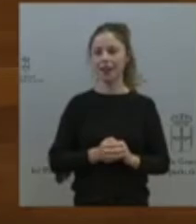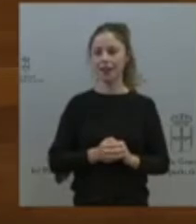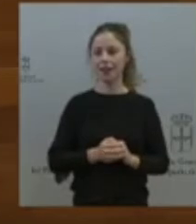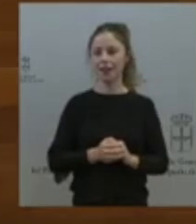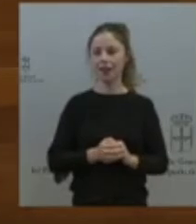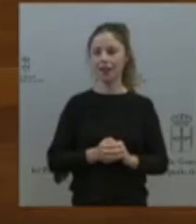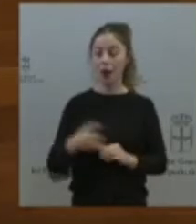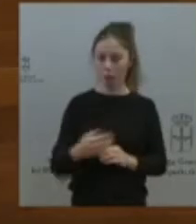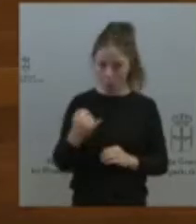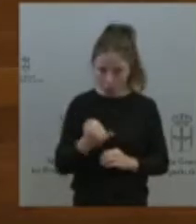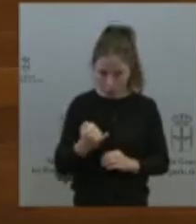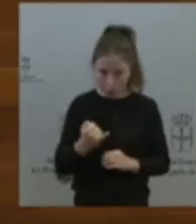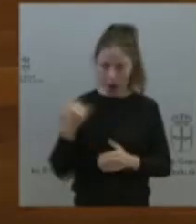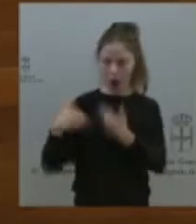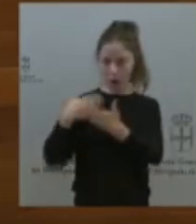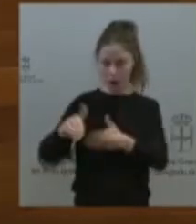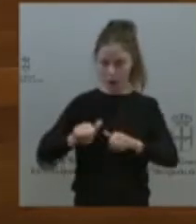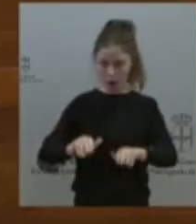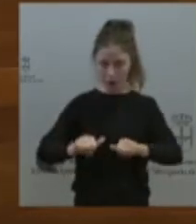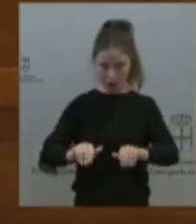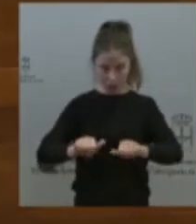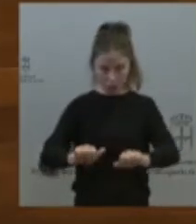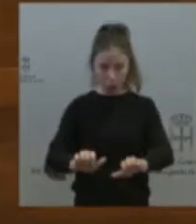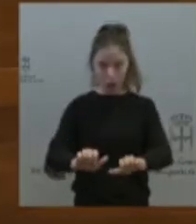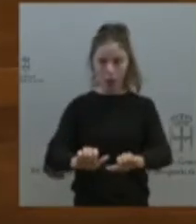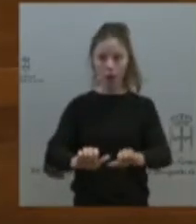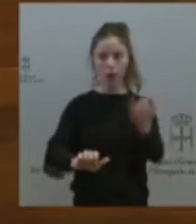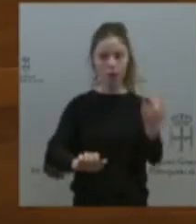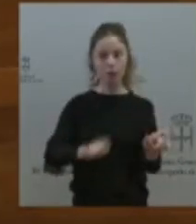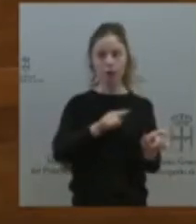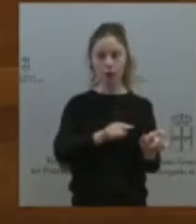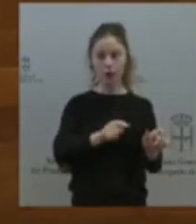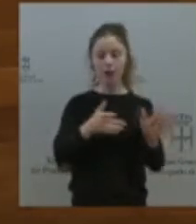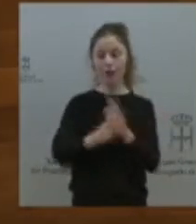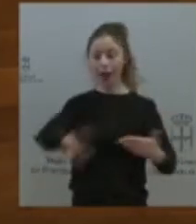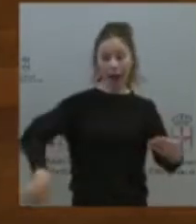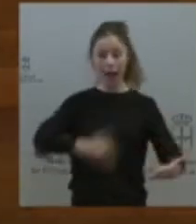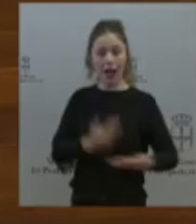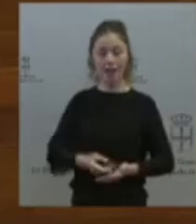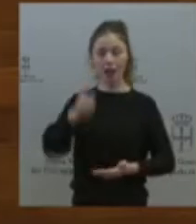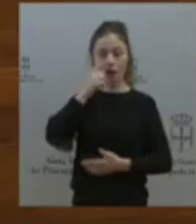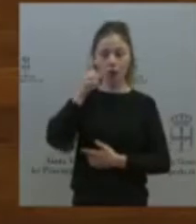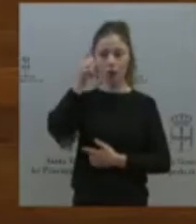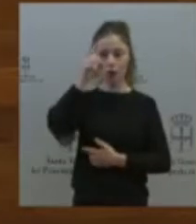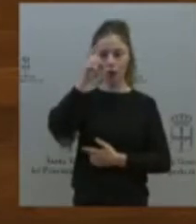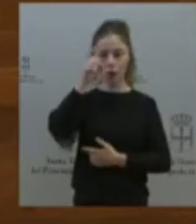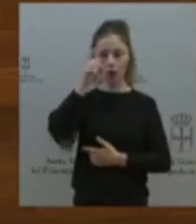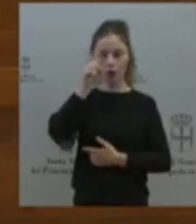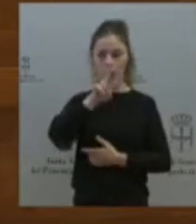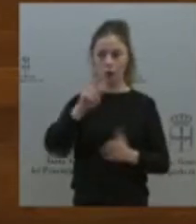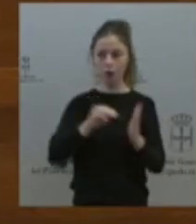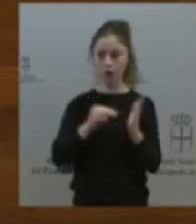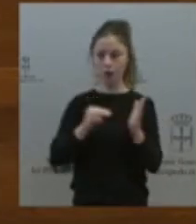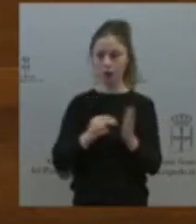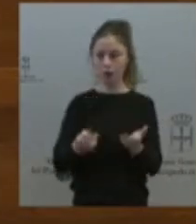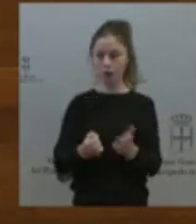rehabilitación y esto se le pasa a junio de 2022. Hasta entonces, sin poder, paralizado, sin poder trabajar de baja, sin poder empezar